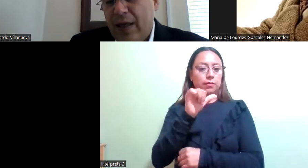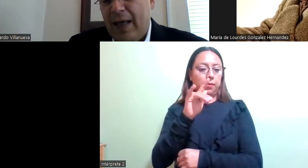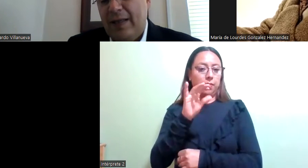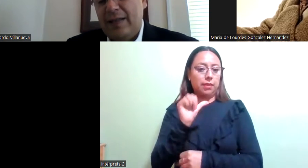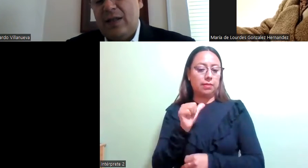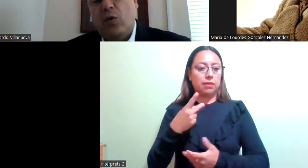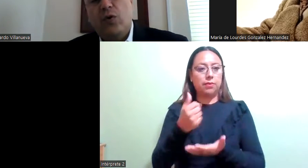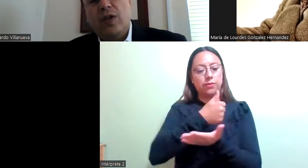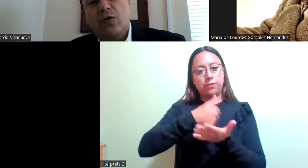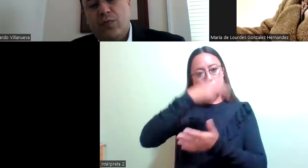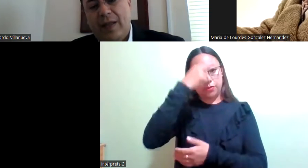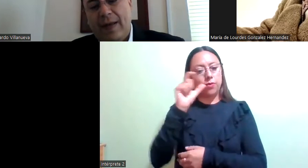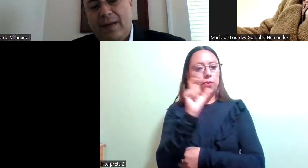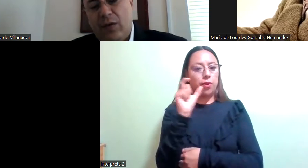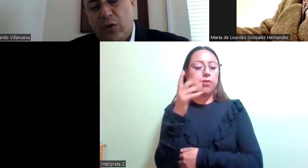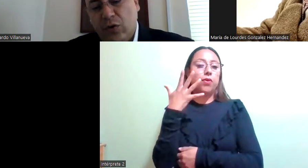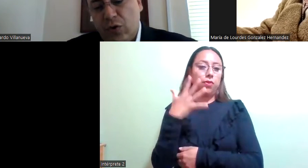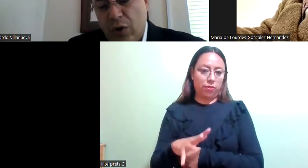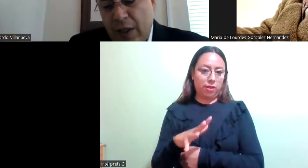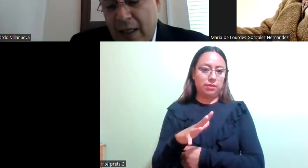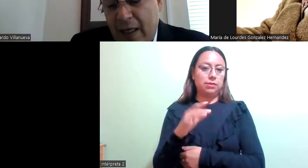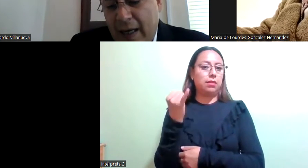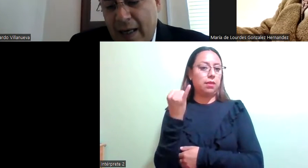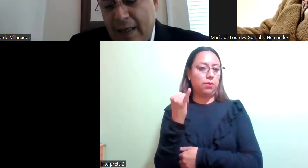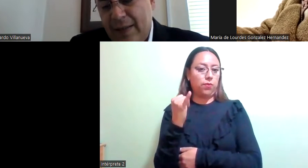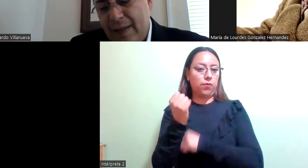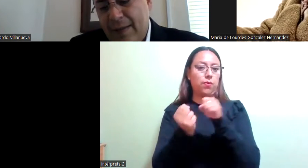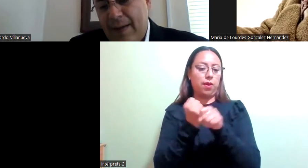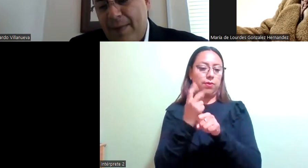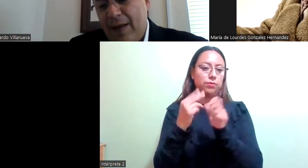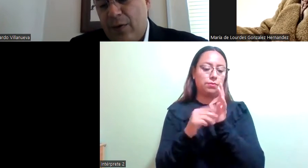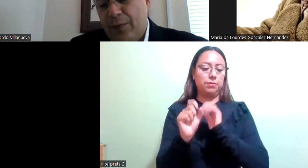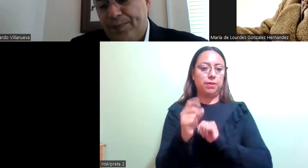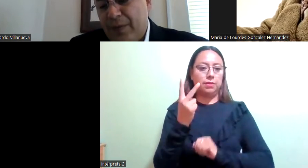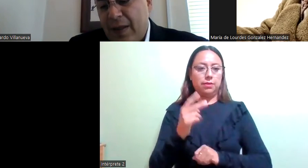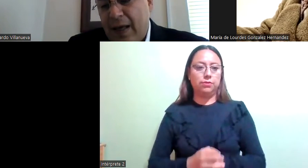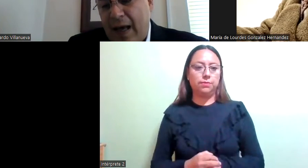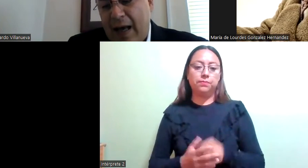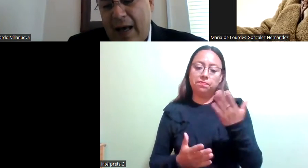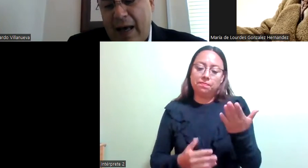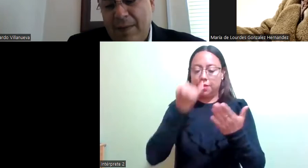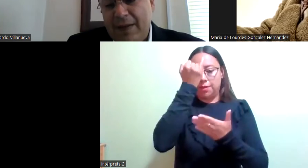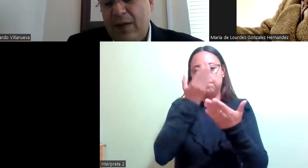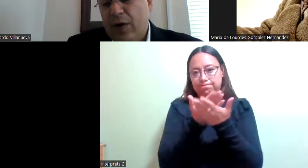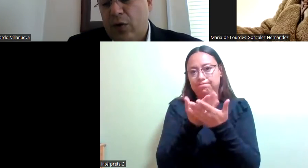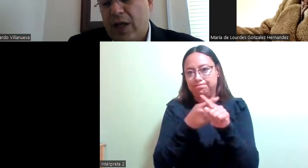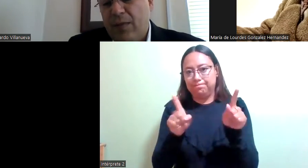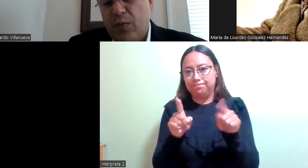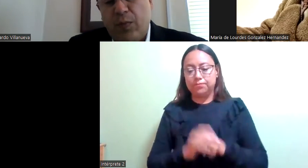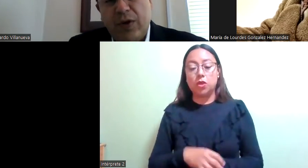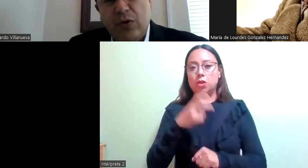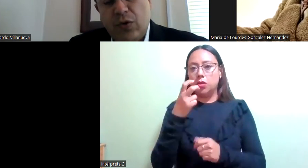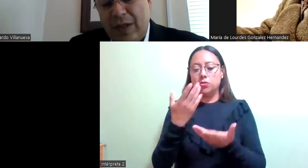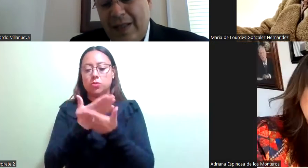México el 10 de junio de 2022, y la iniciativa de mérito, advirtiendo que los